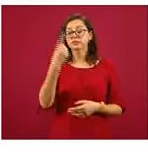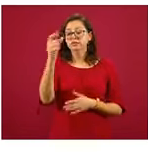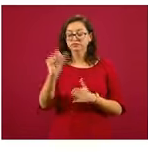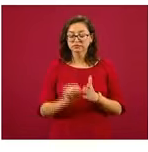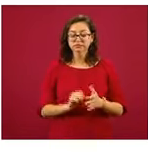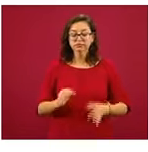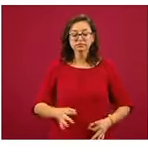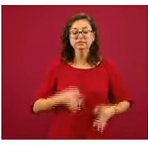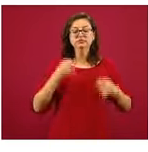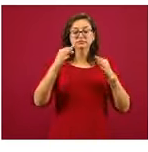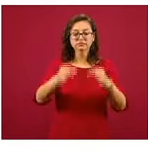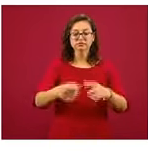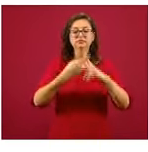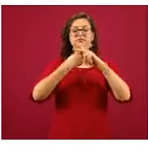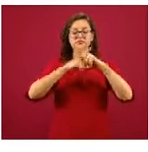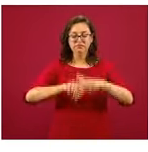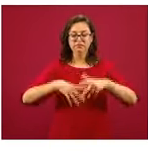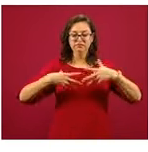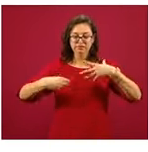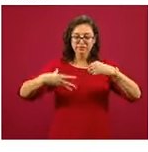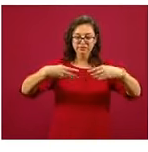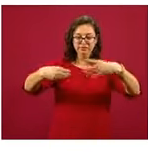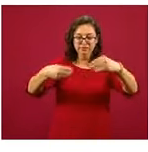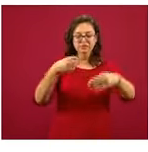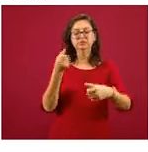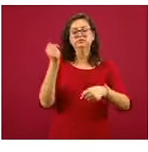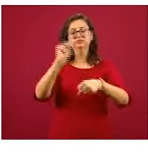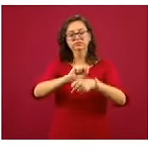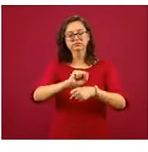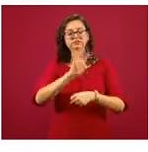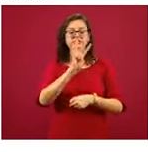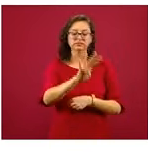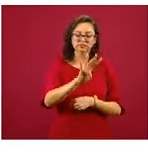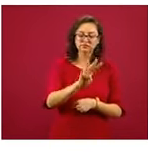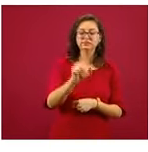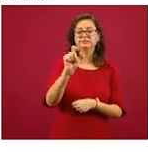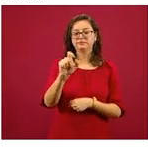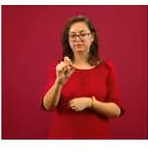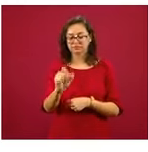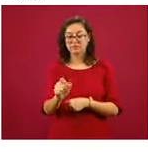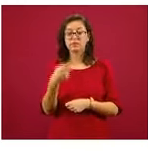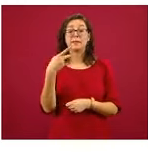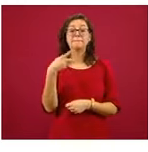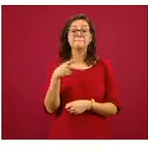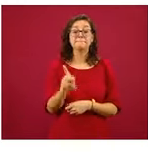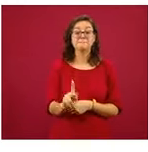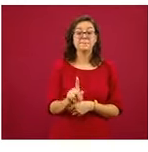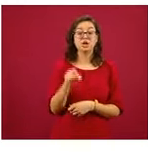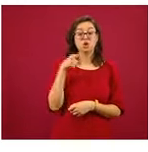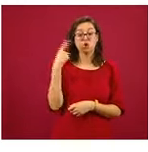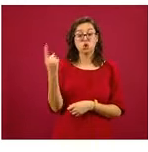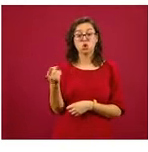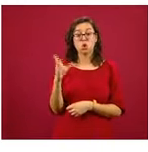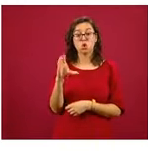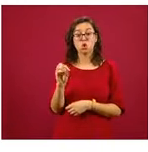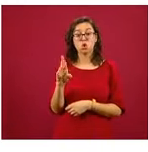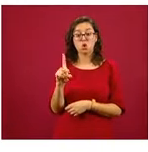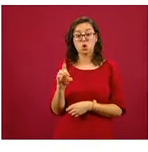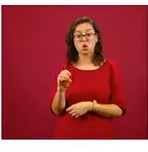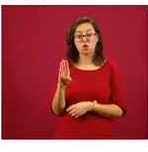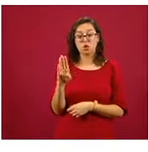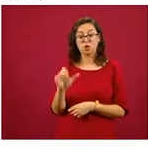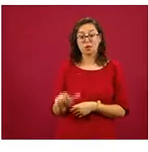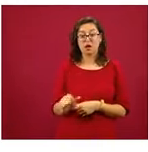importante, semanas 19 y 20, también se incrementan. Sin embargo, se destaca el municipio de Córdoba porque tiene un